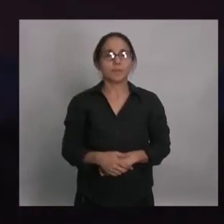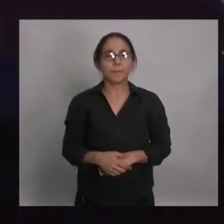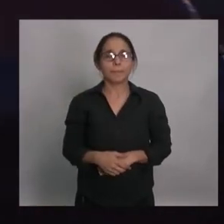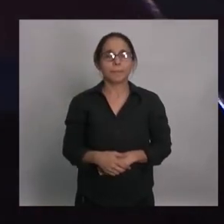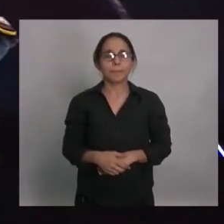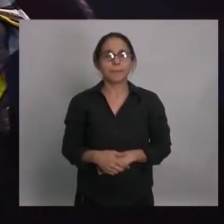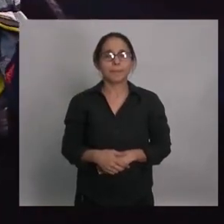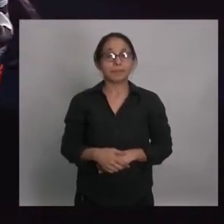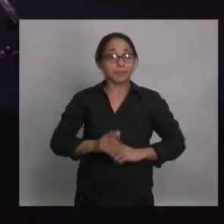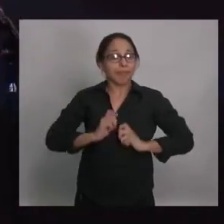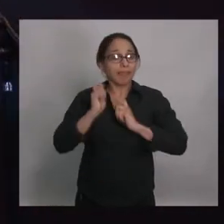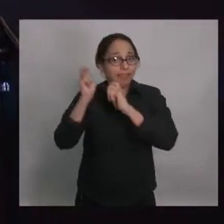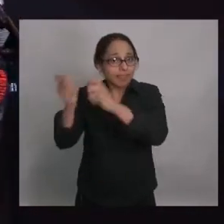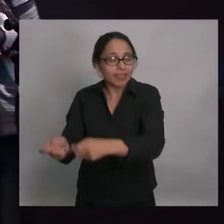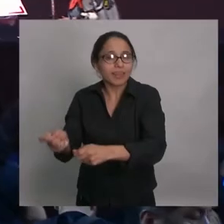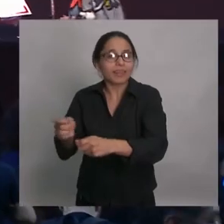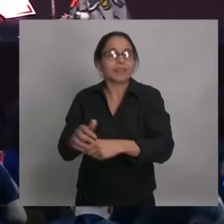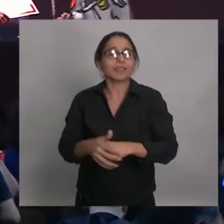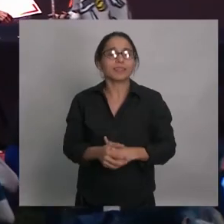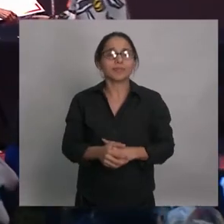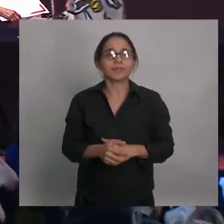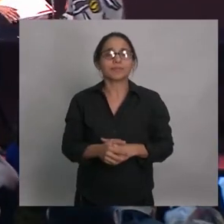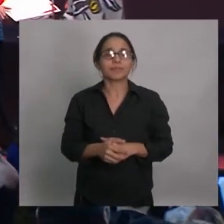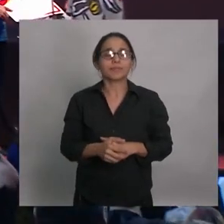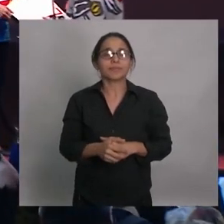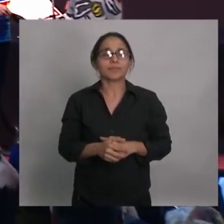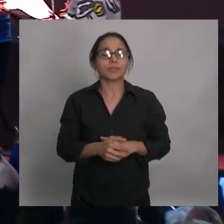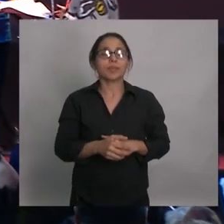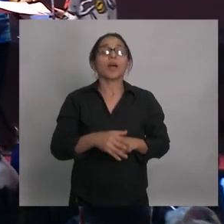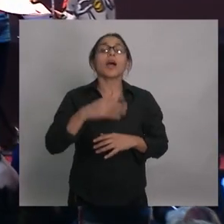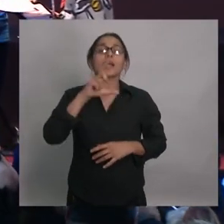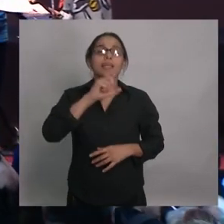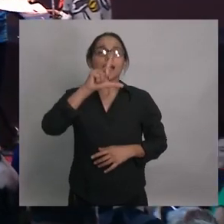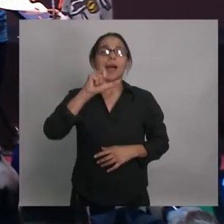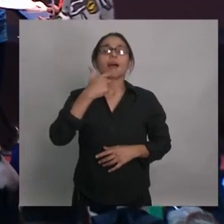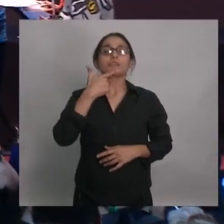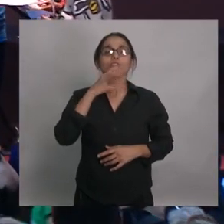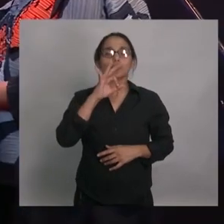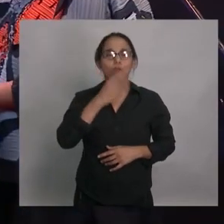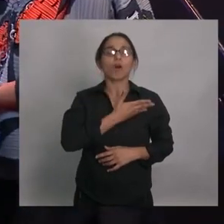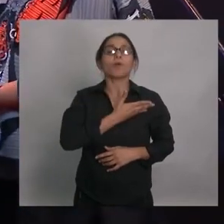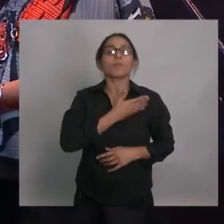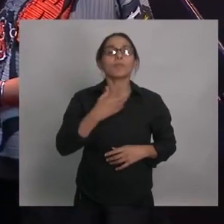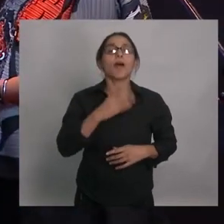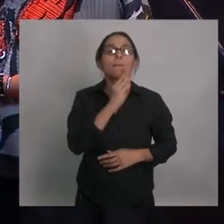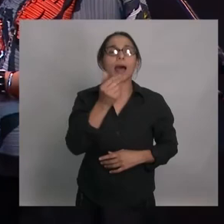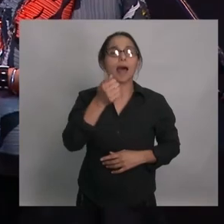no entrega la decana de clacso dominique babini